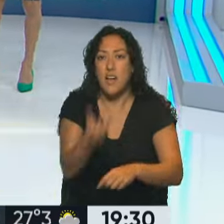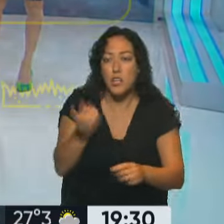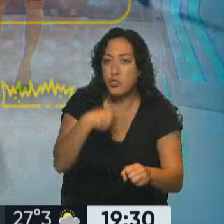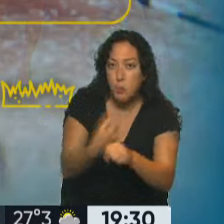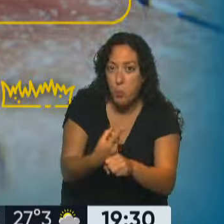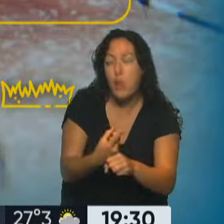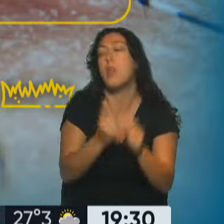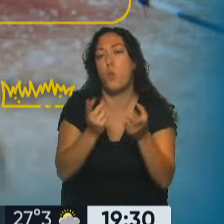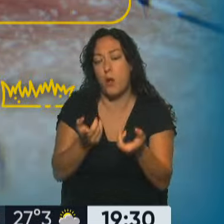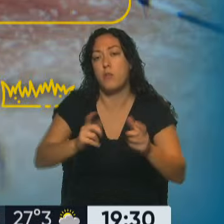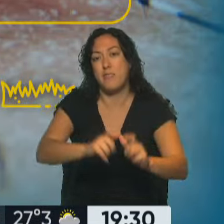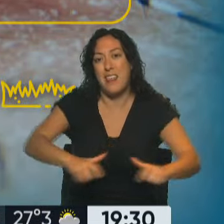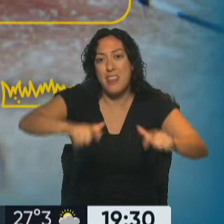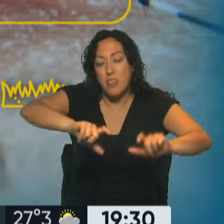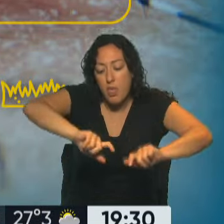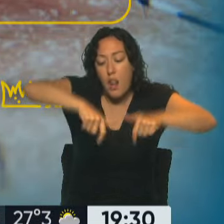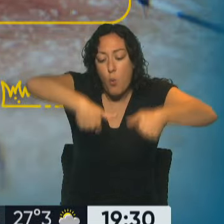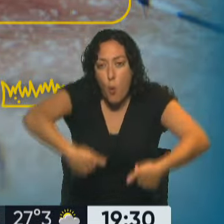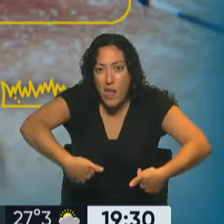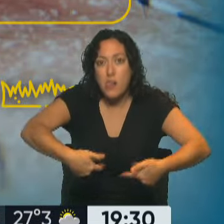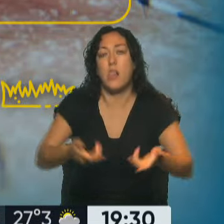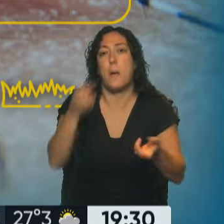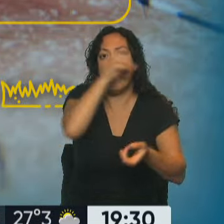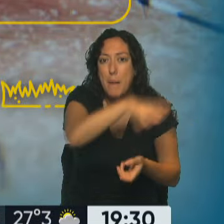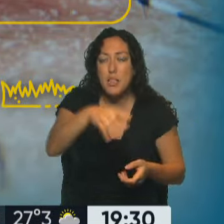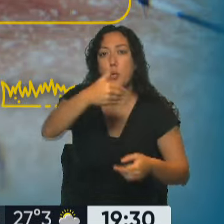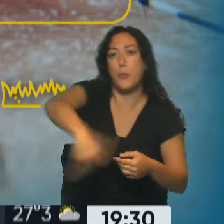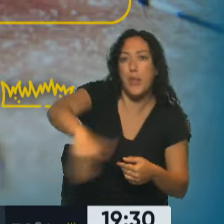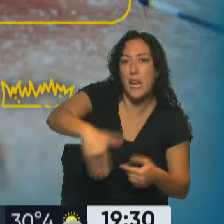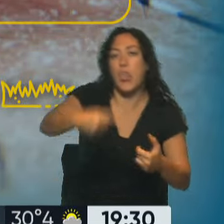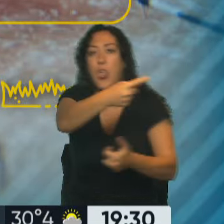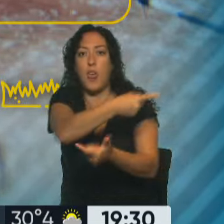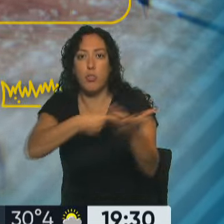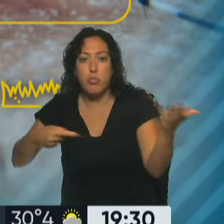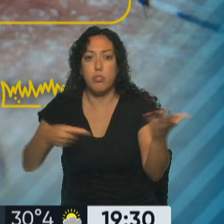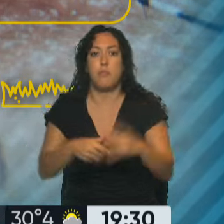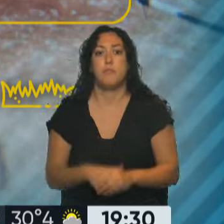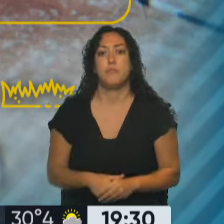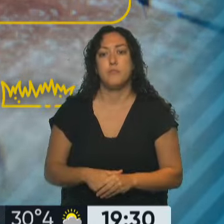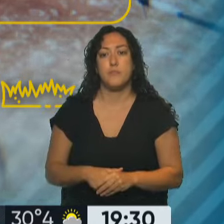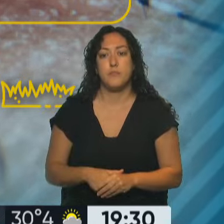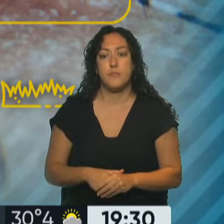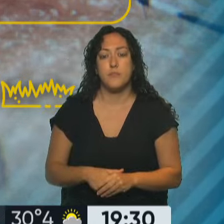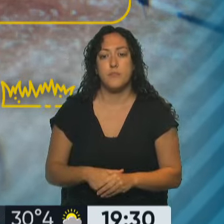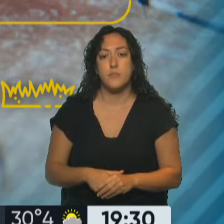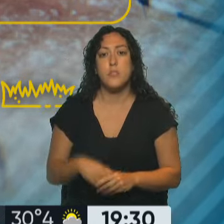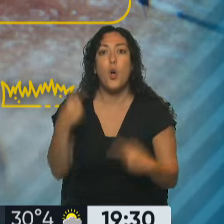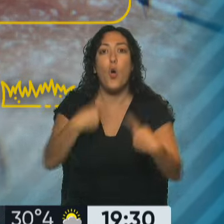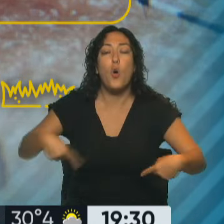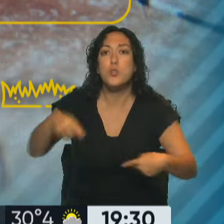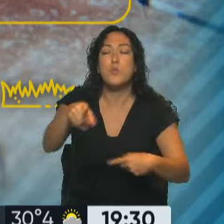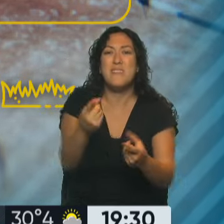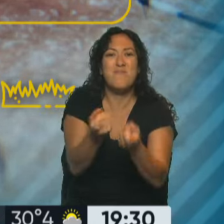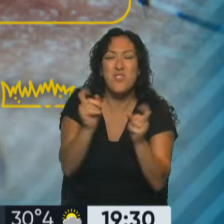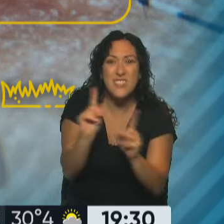tienen en cercanía en su casa en el patio en la Vereda etcétera tira todo lo que No uses o que